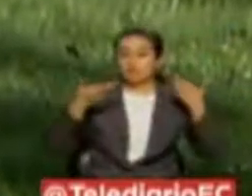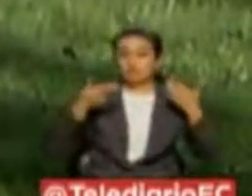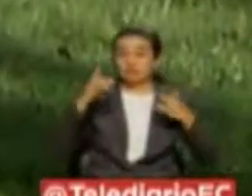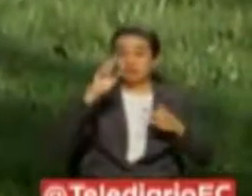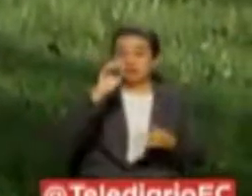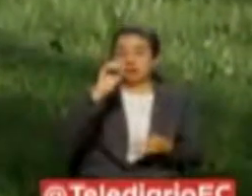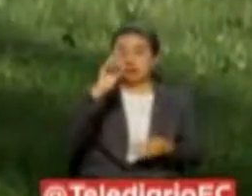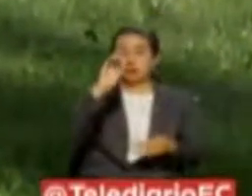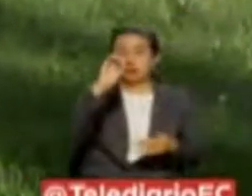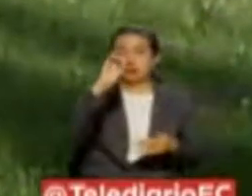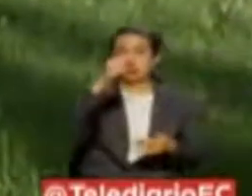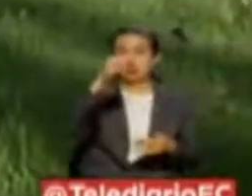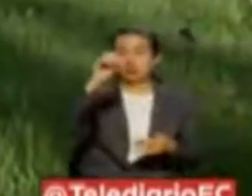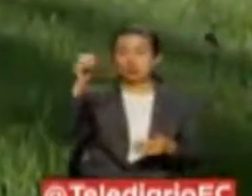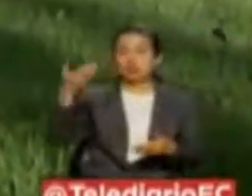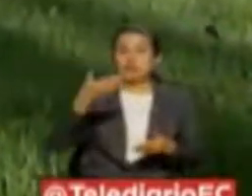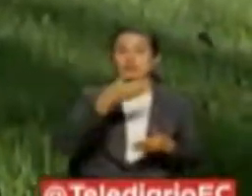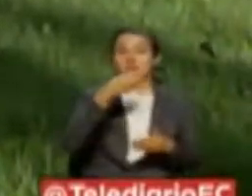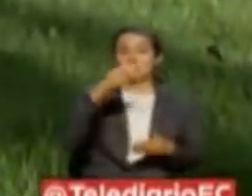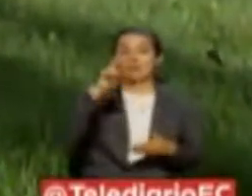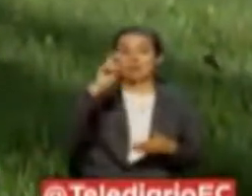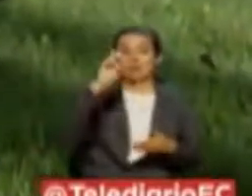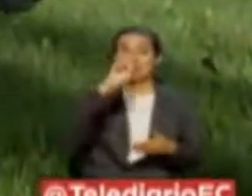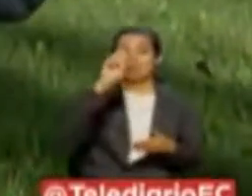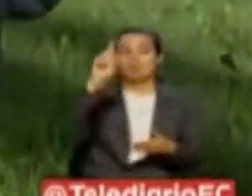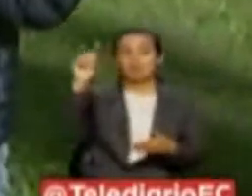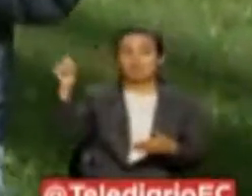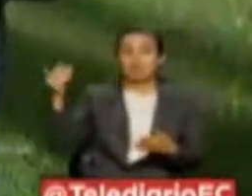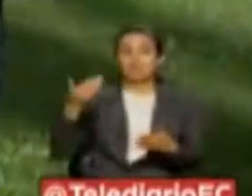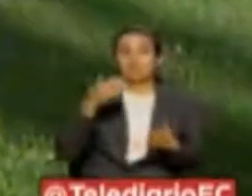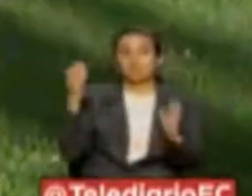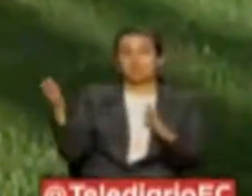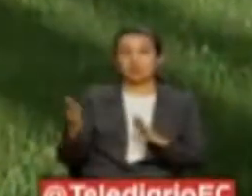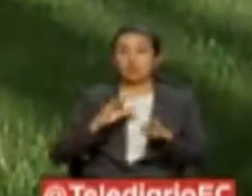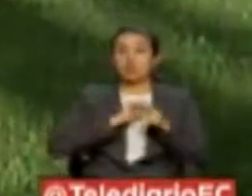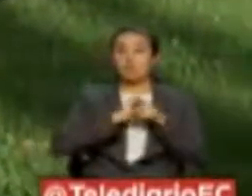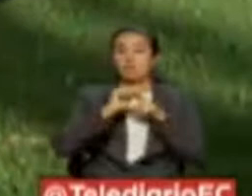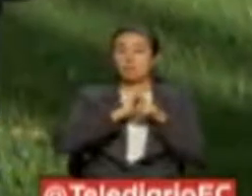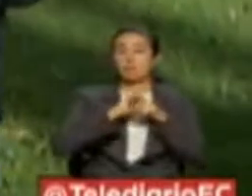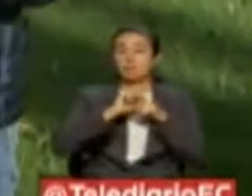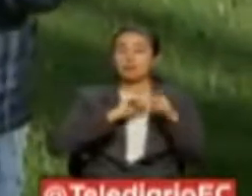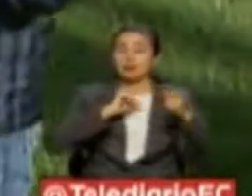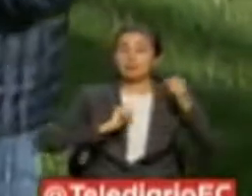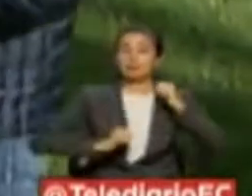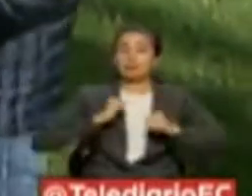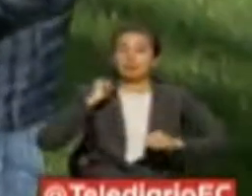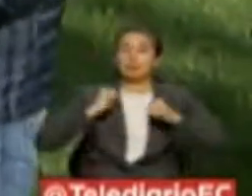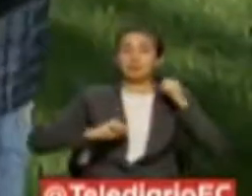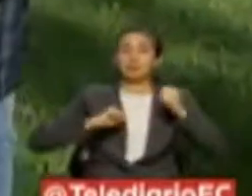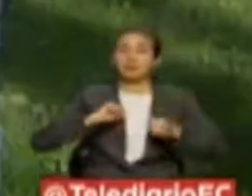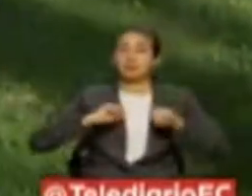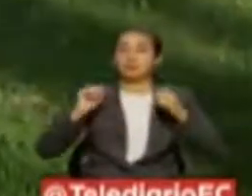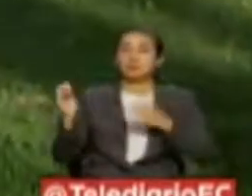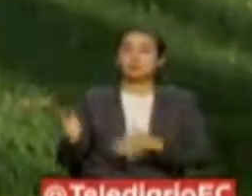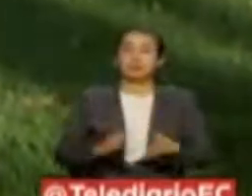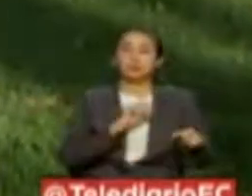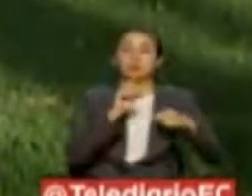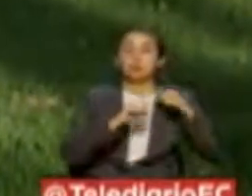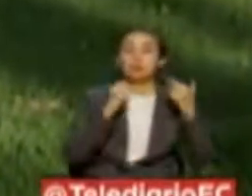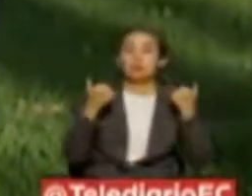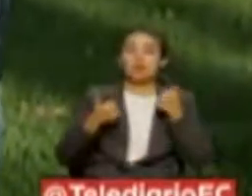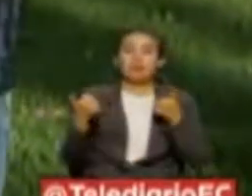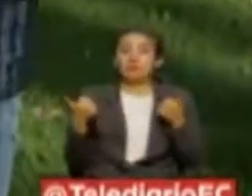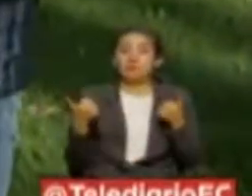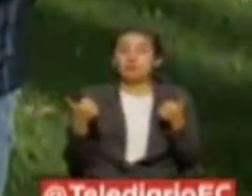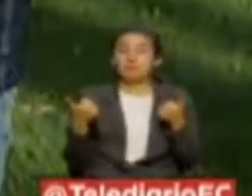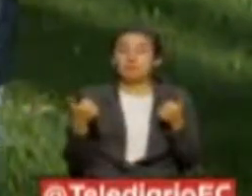Guerra, entrenador de estos pequeños que están preparándose para la carrera de los chasquisitos que se va a realizar, como ustedes